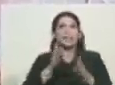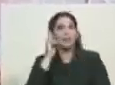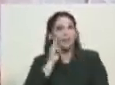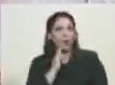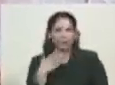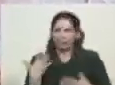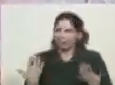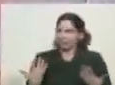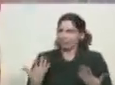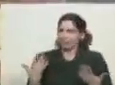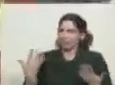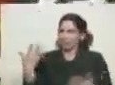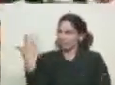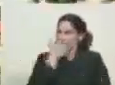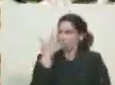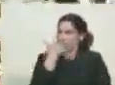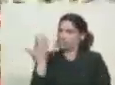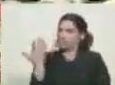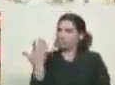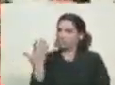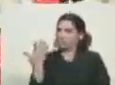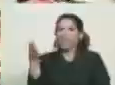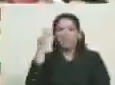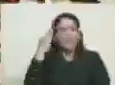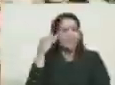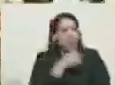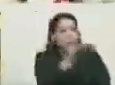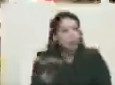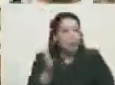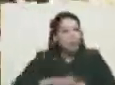¿Qué es lo que sabían ustedes que iba a ocurrir aquí en Venezuela?